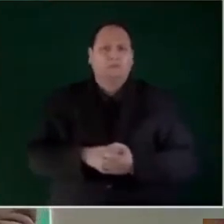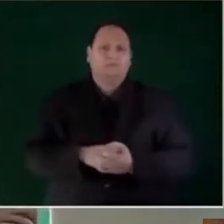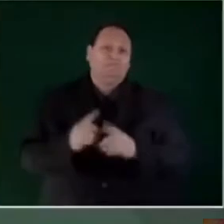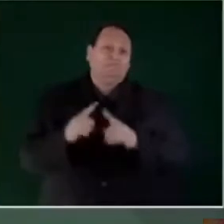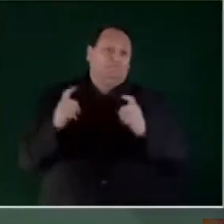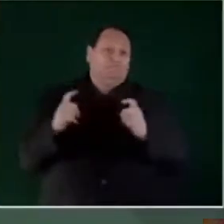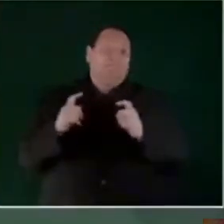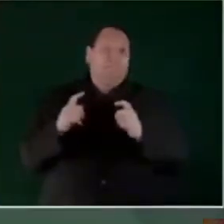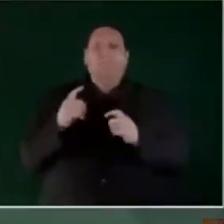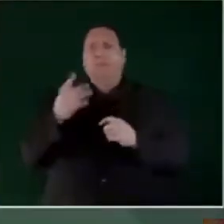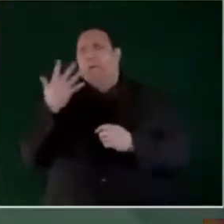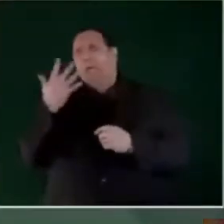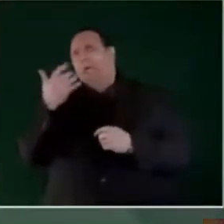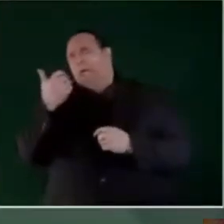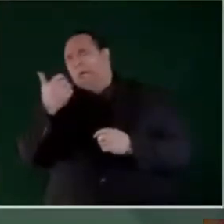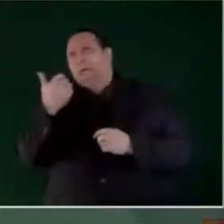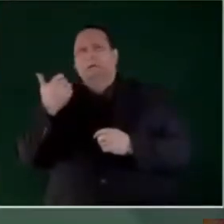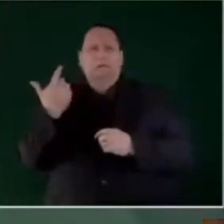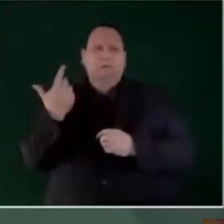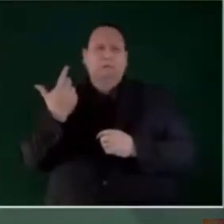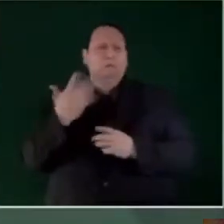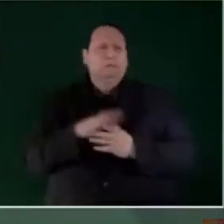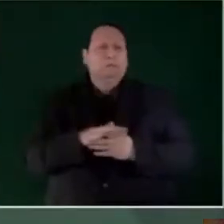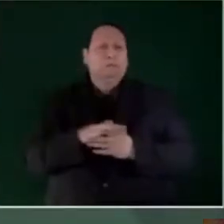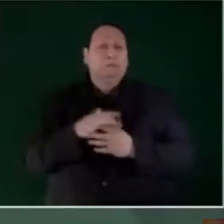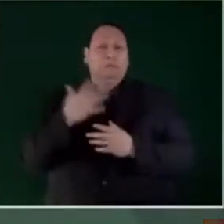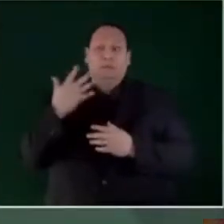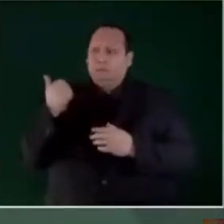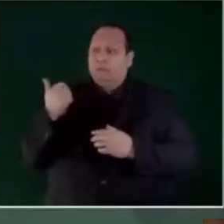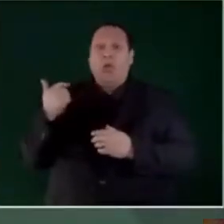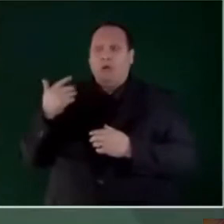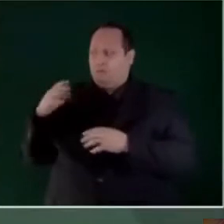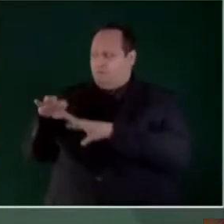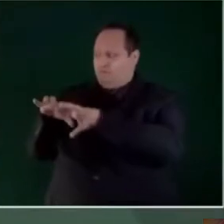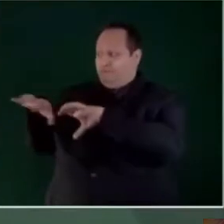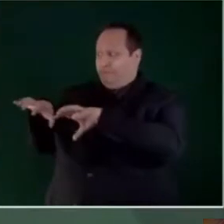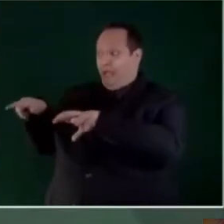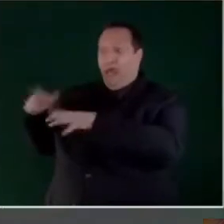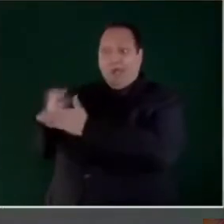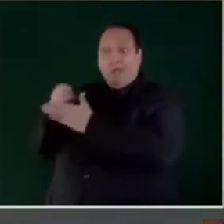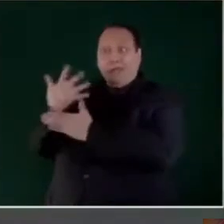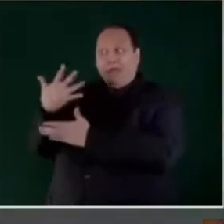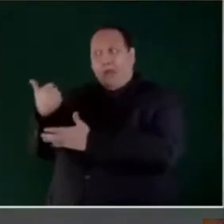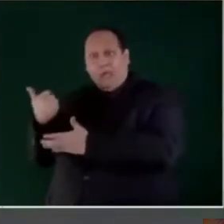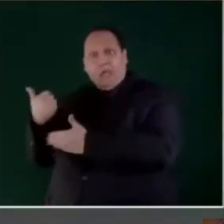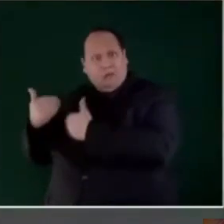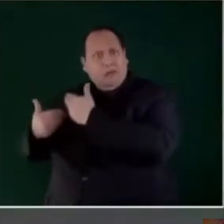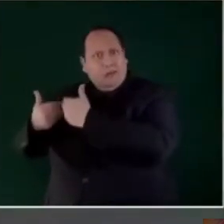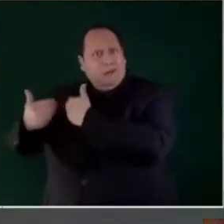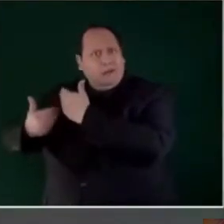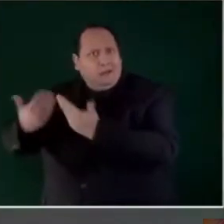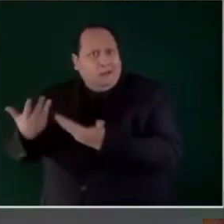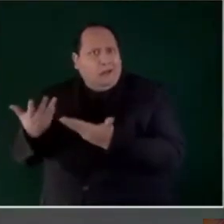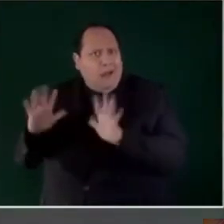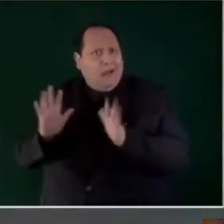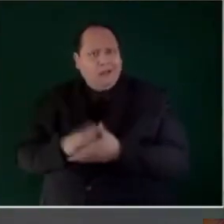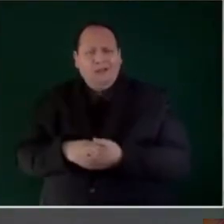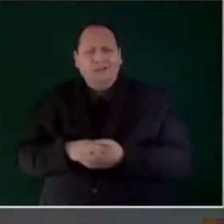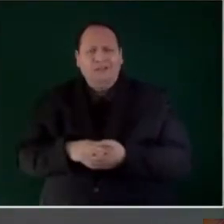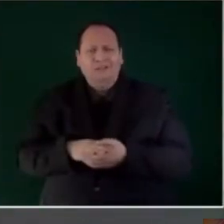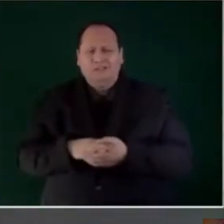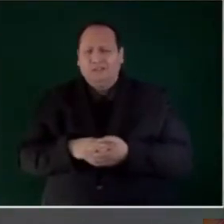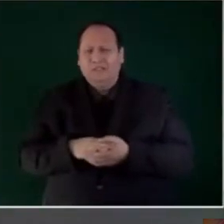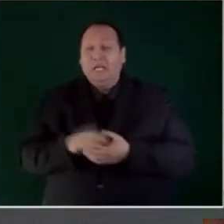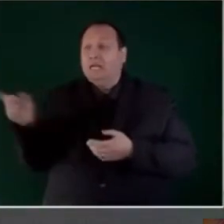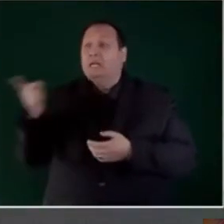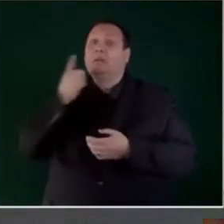Entonces, ya fueron 5 o 6. Es un avance. Y que